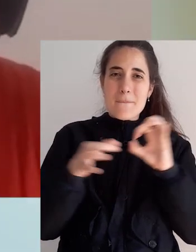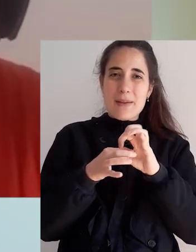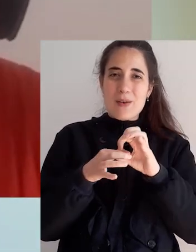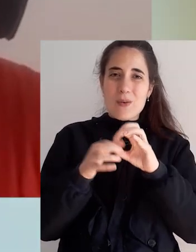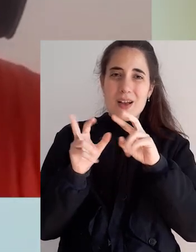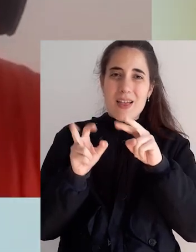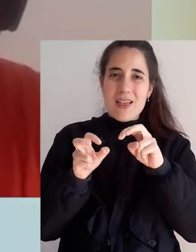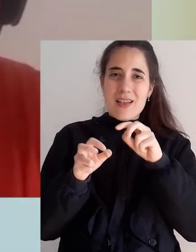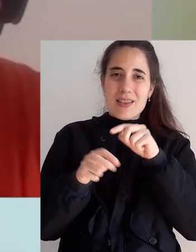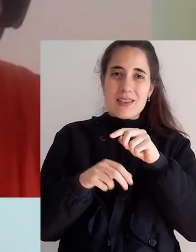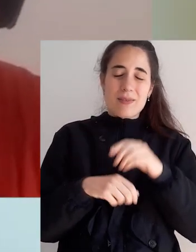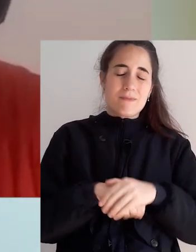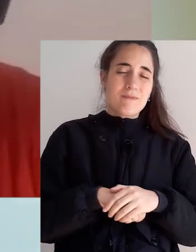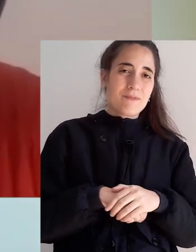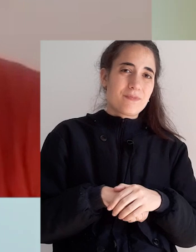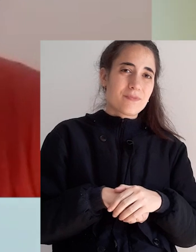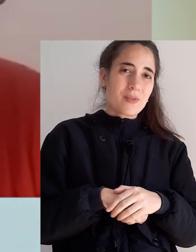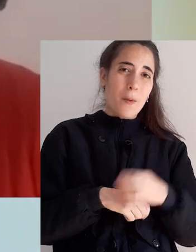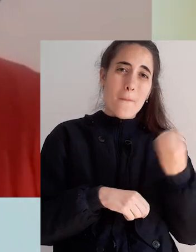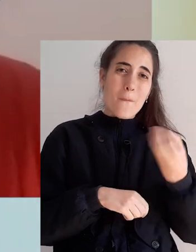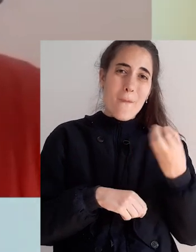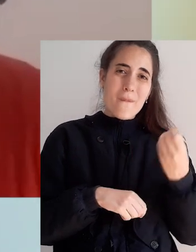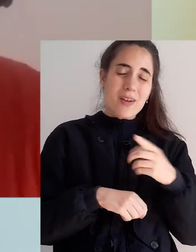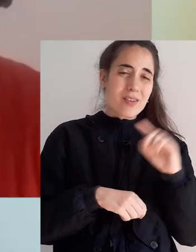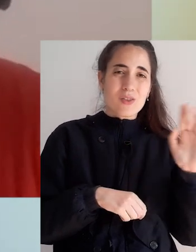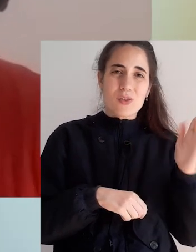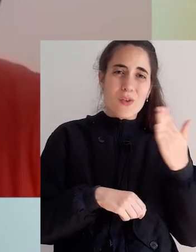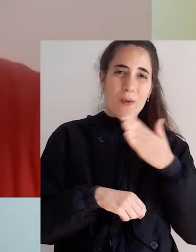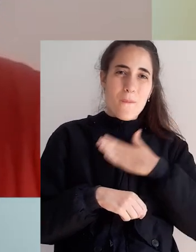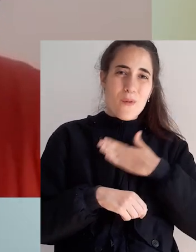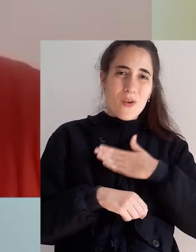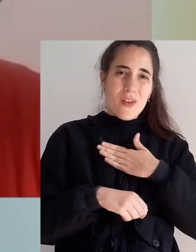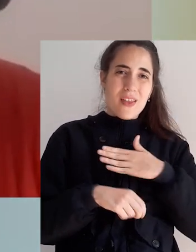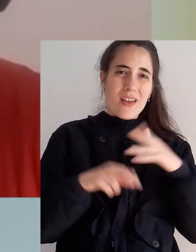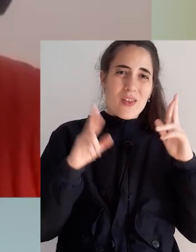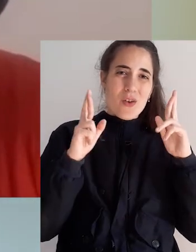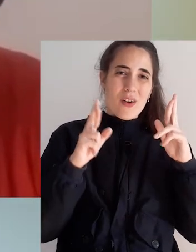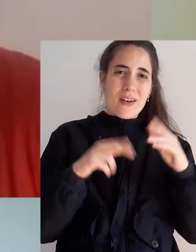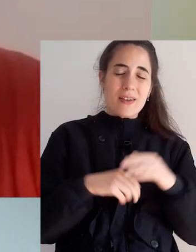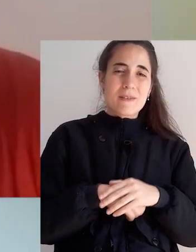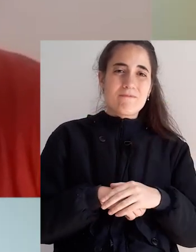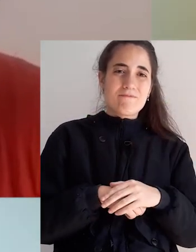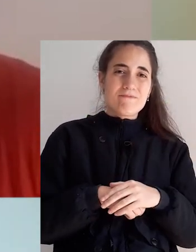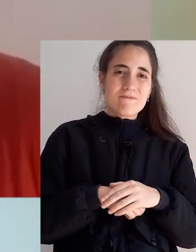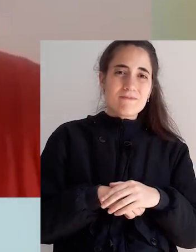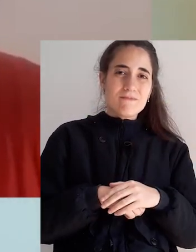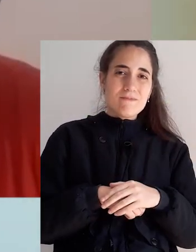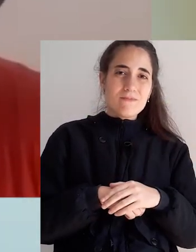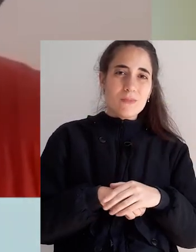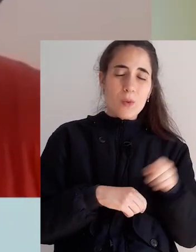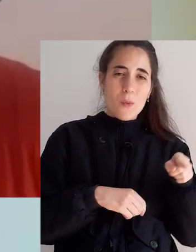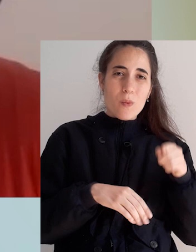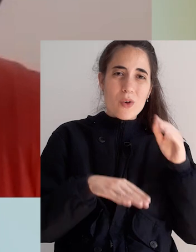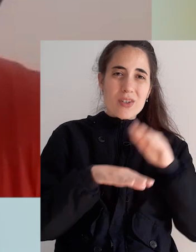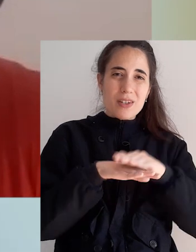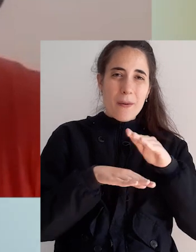Bienvenida. La tocaya, la Mónica, ¿cómo estás? Un gusto Muy estar bien. acá, la